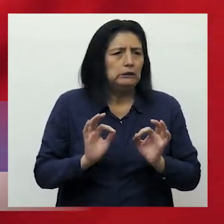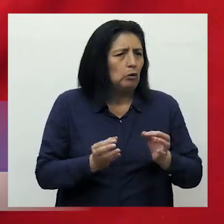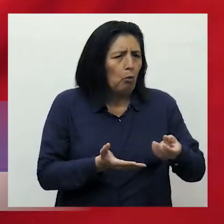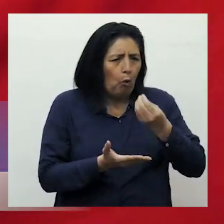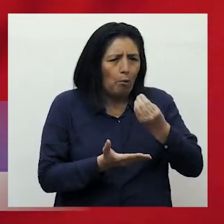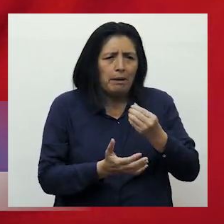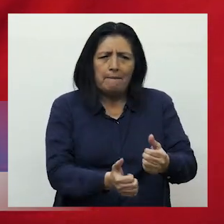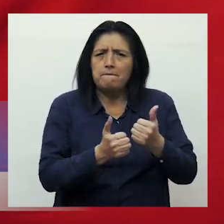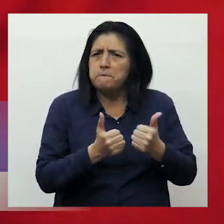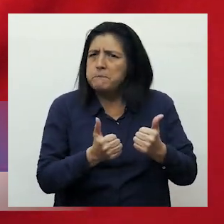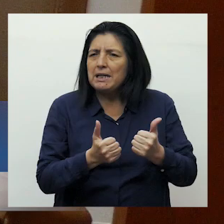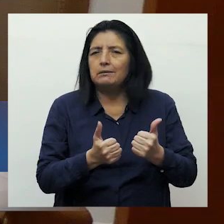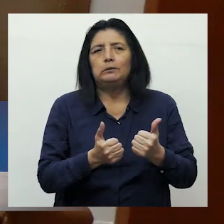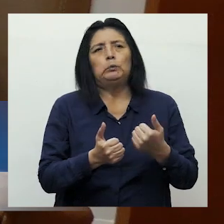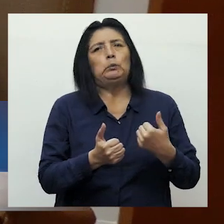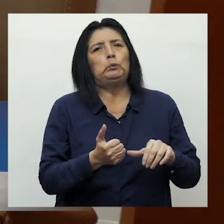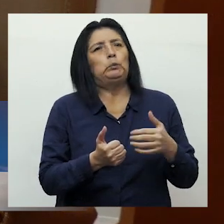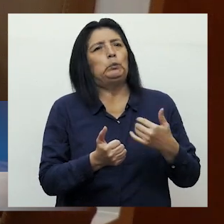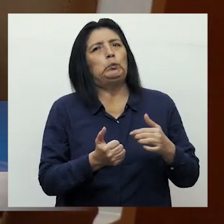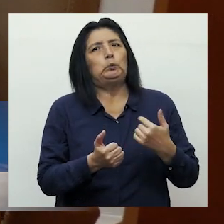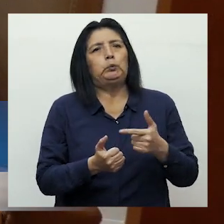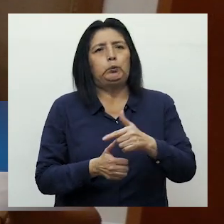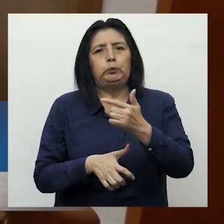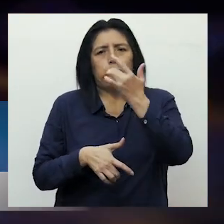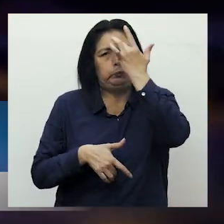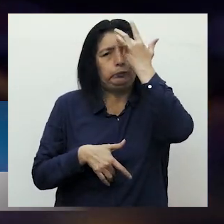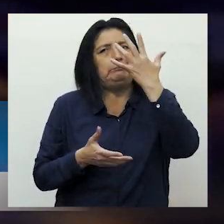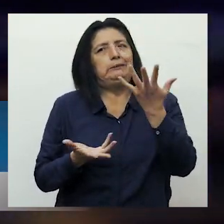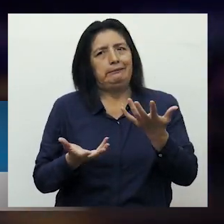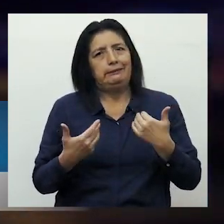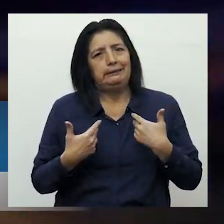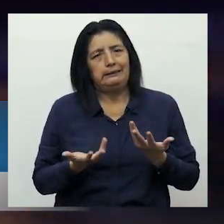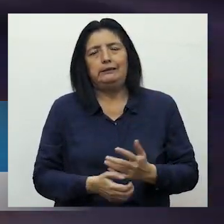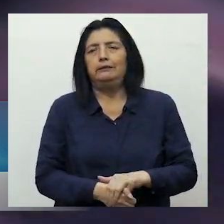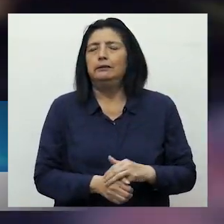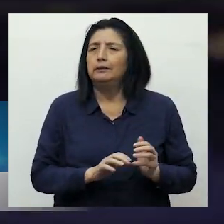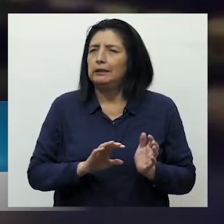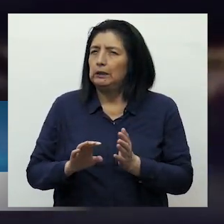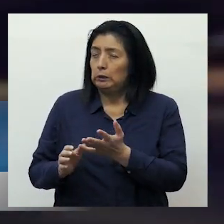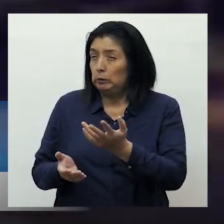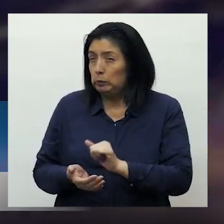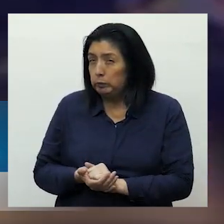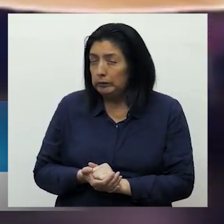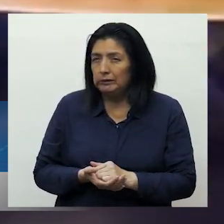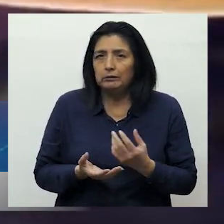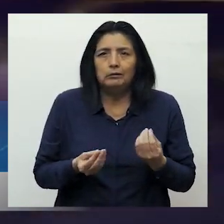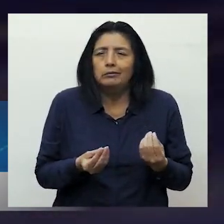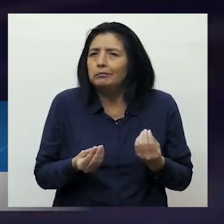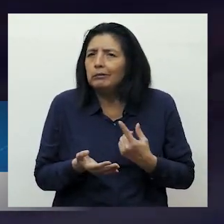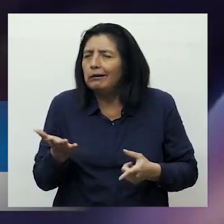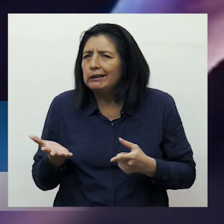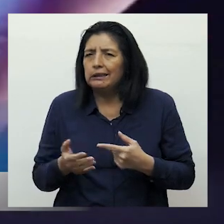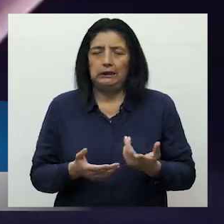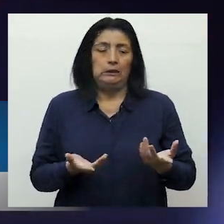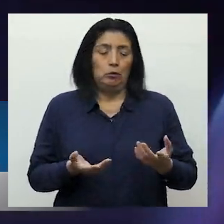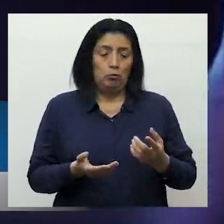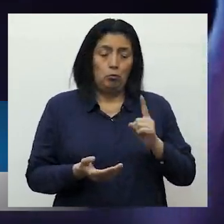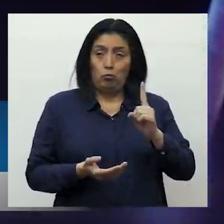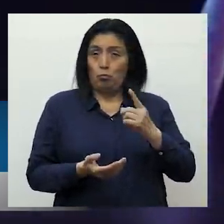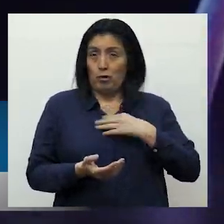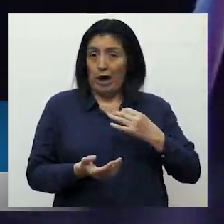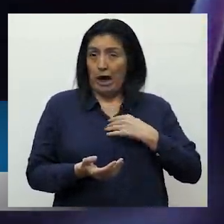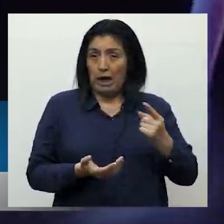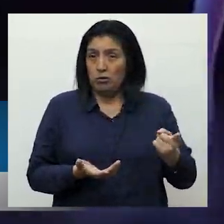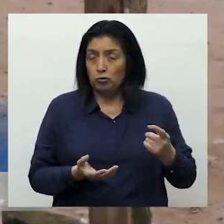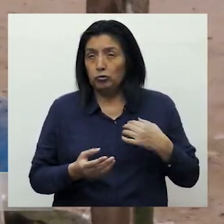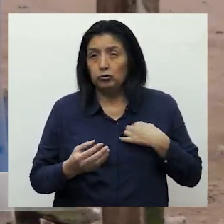nutrición, podría terminar padeciendo esta enfermedad. La mielinización hace que a partir del año de edad